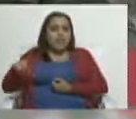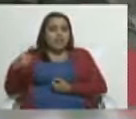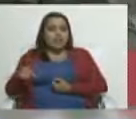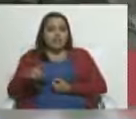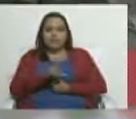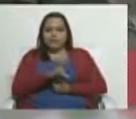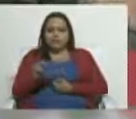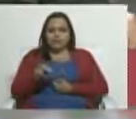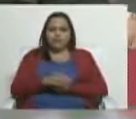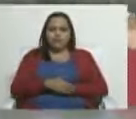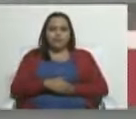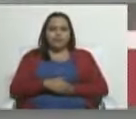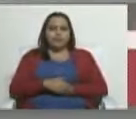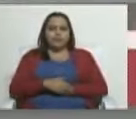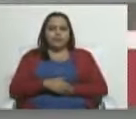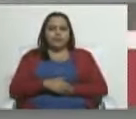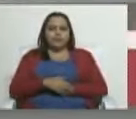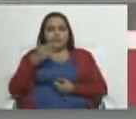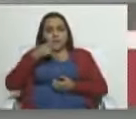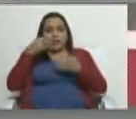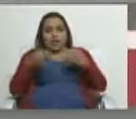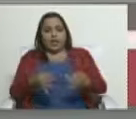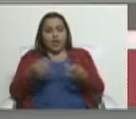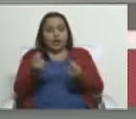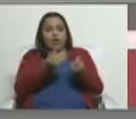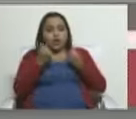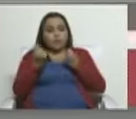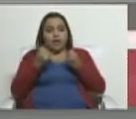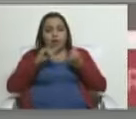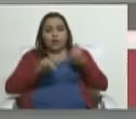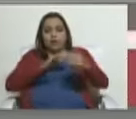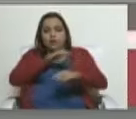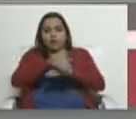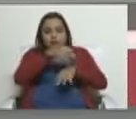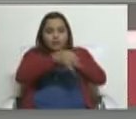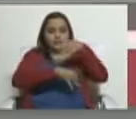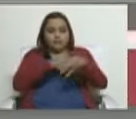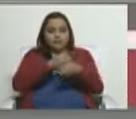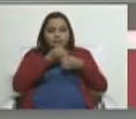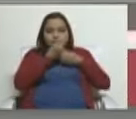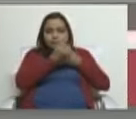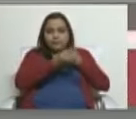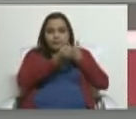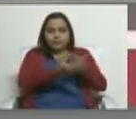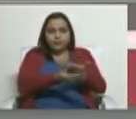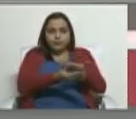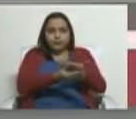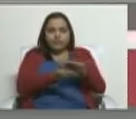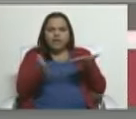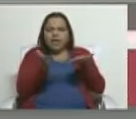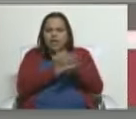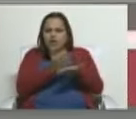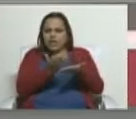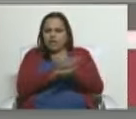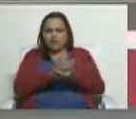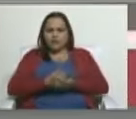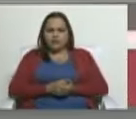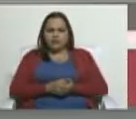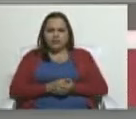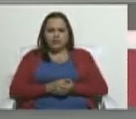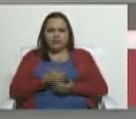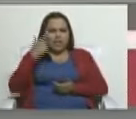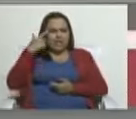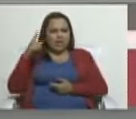neofascismo. Estamos hablando también de una realidad económica, y que Jorge Rodríguez lo tocó en su discurso, y que hay un libro que creo que es de